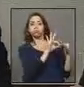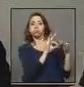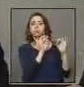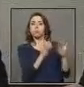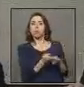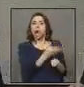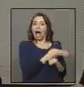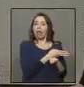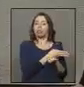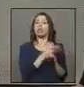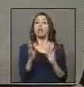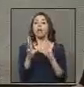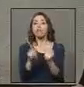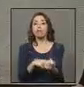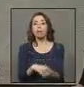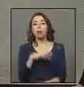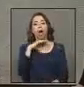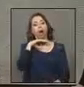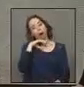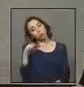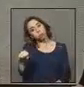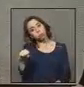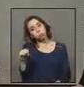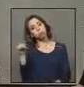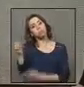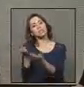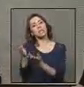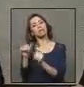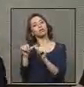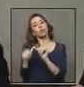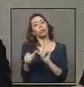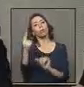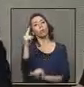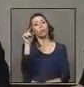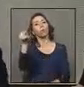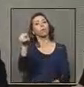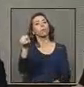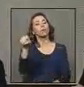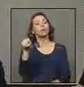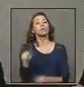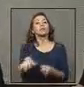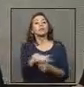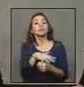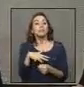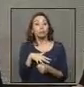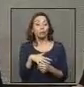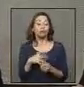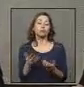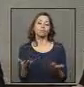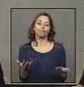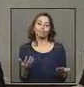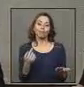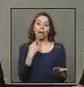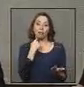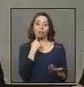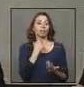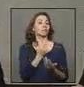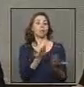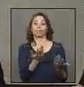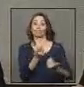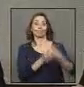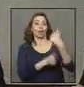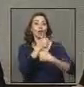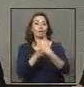simplemente cautivas en estos servicios. Esta situación sin duda que afecta a la competencia,